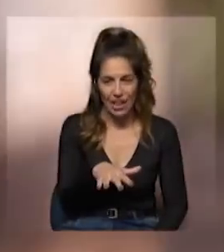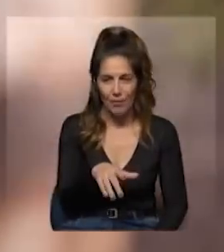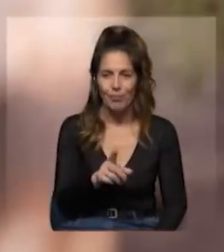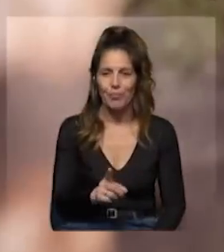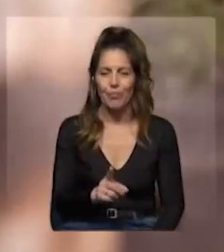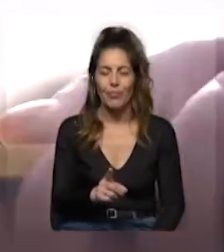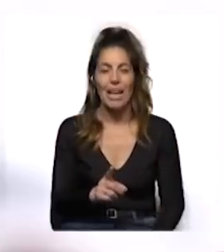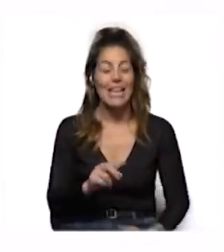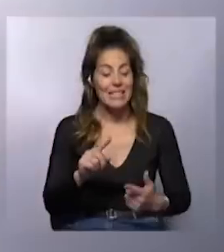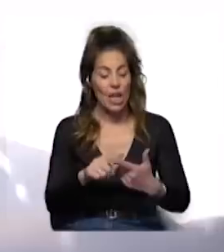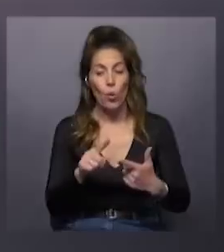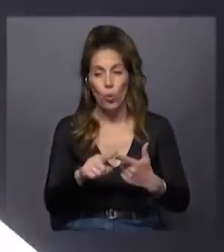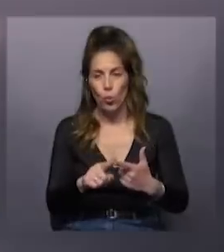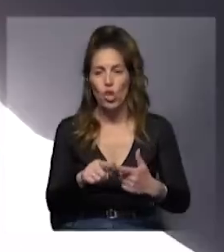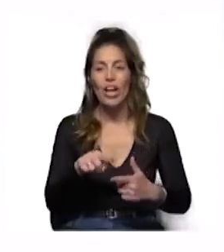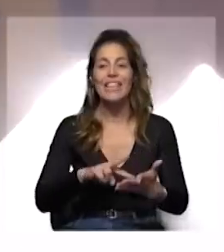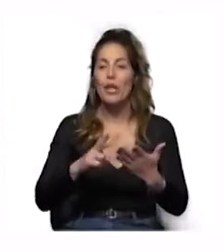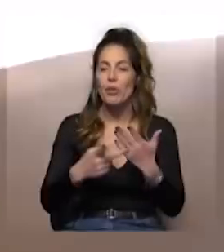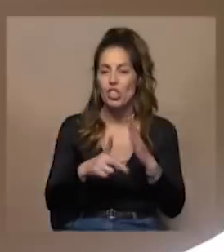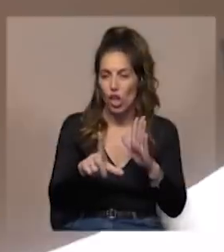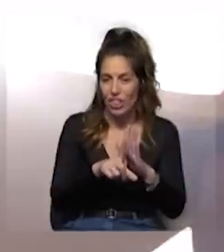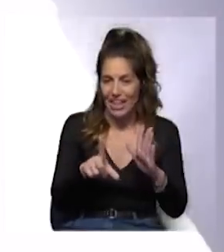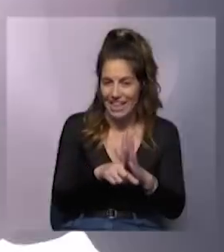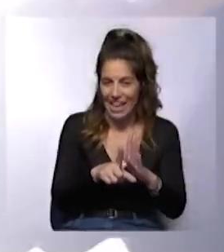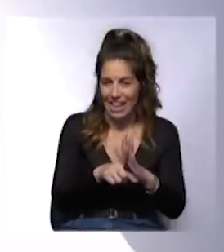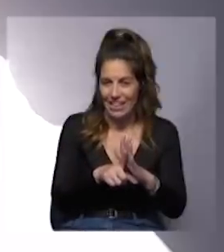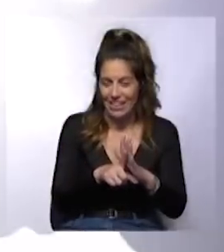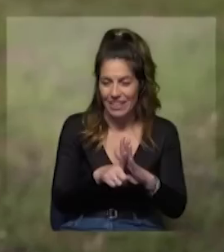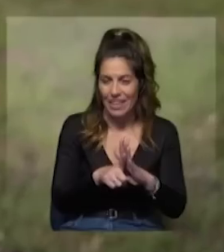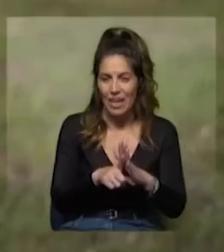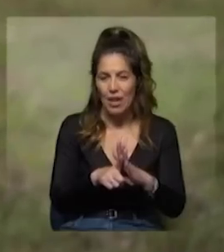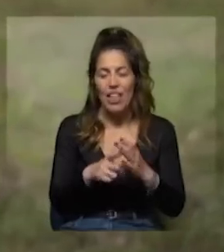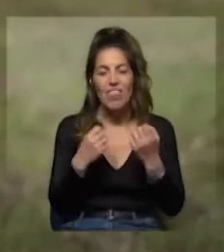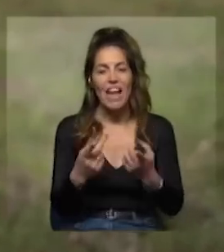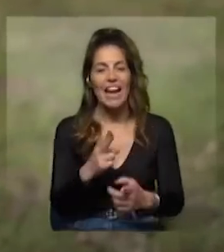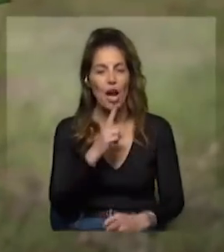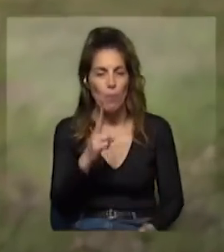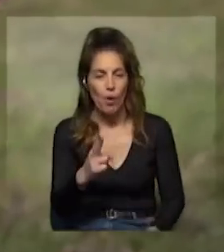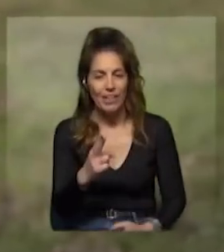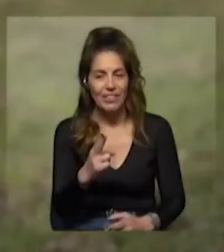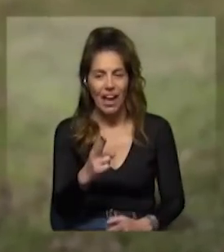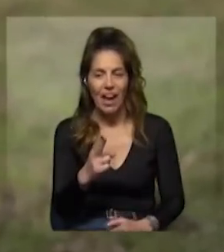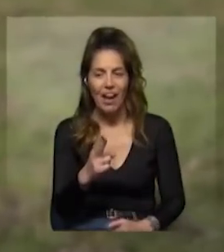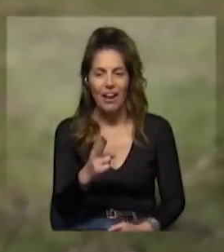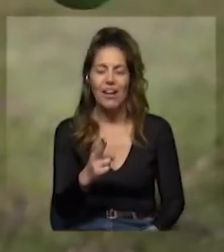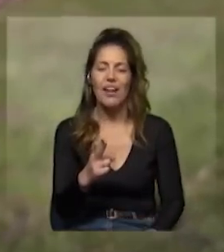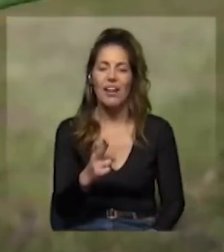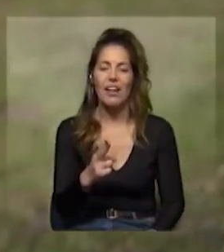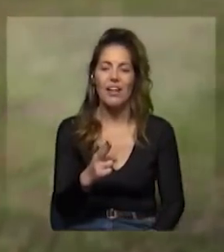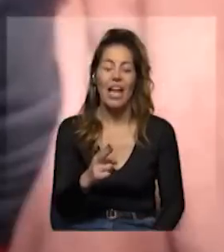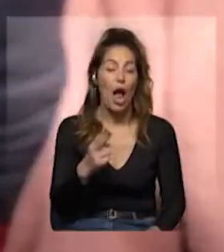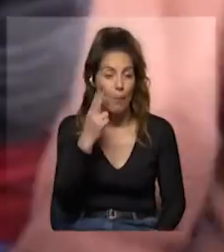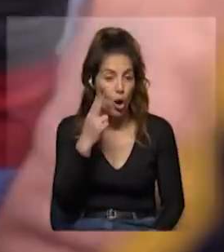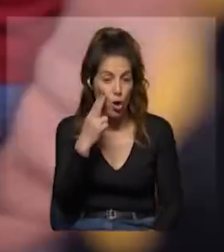este Y en segundo lugar que este proyecto de ley viene a a tratar de dar respuesta o a dar respuesta a al